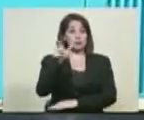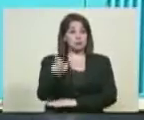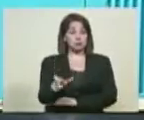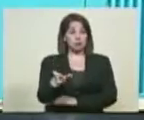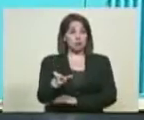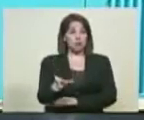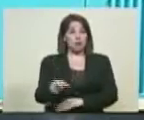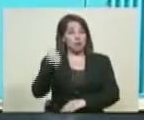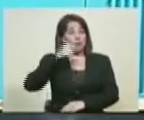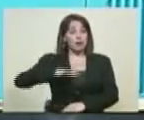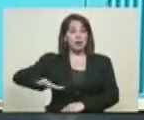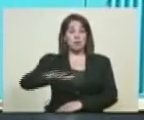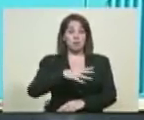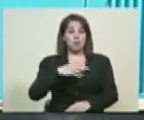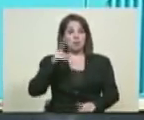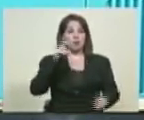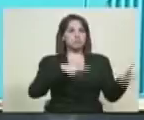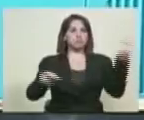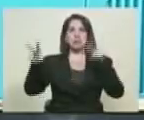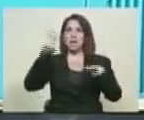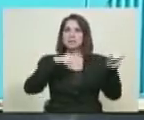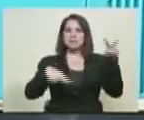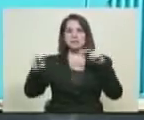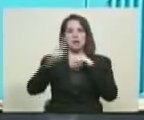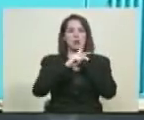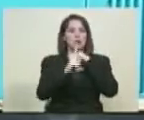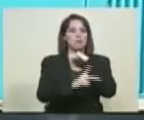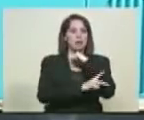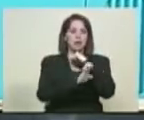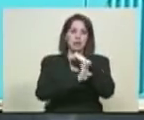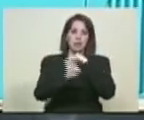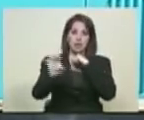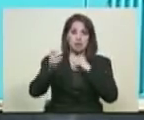que ejercita y pasea en el Parque del Este, aprobado.